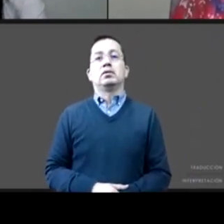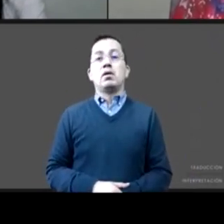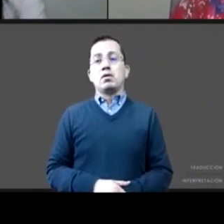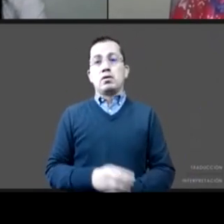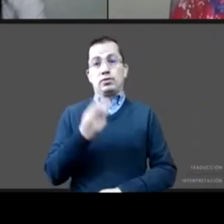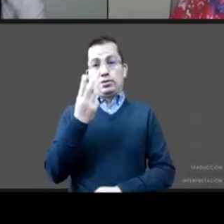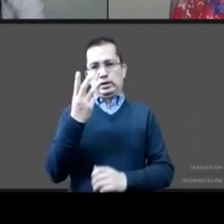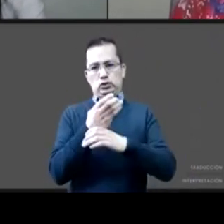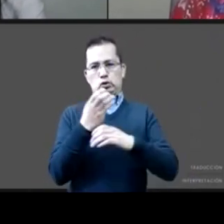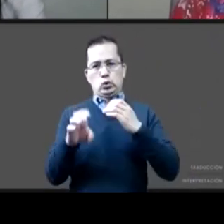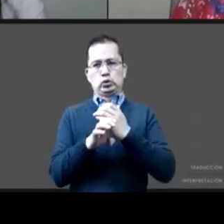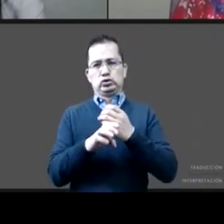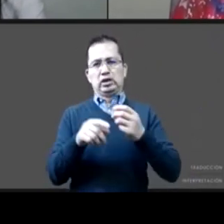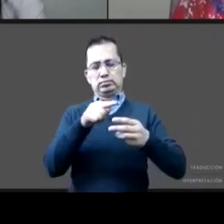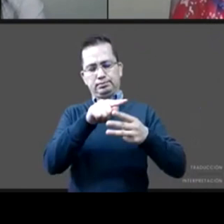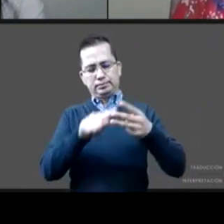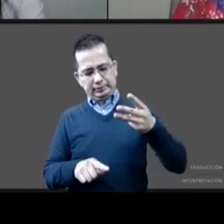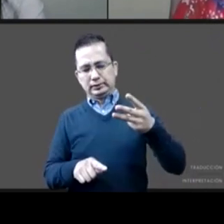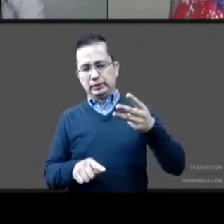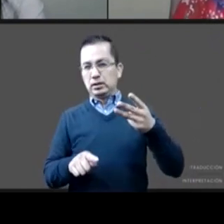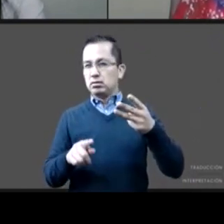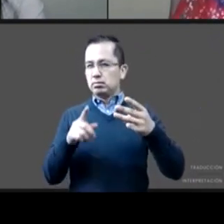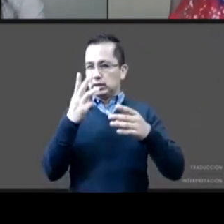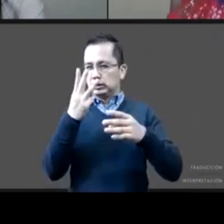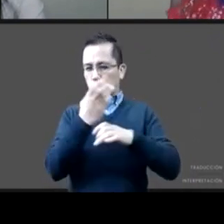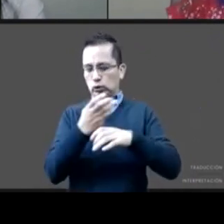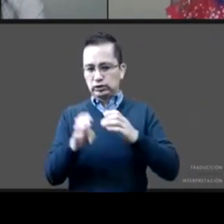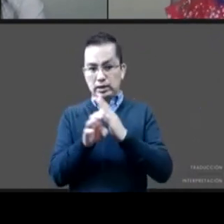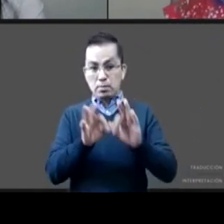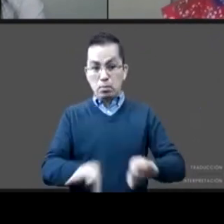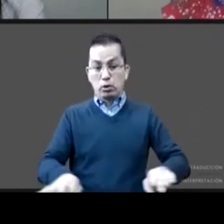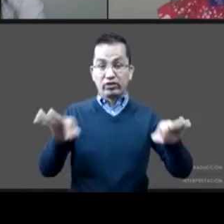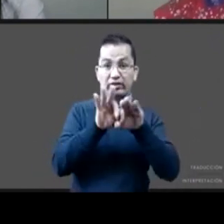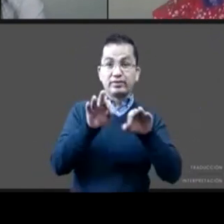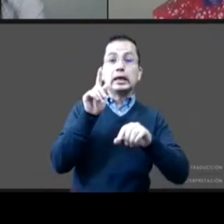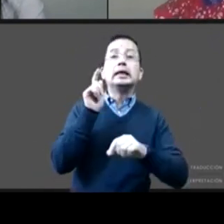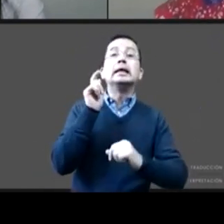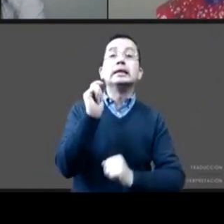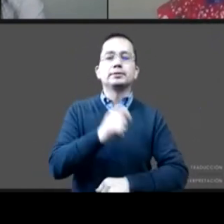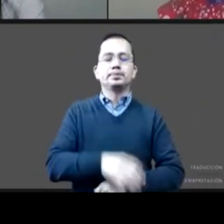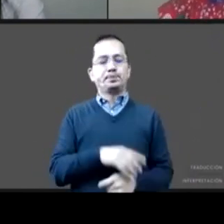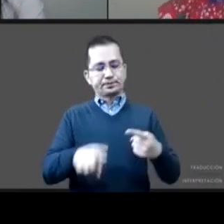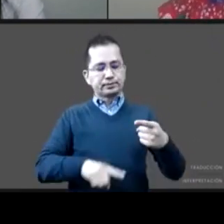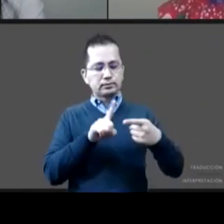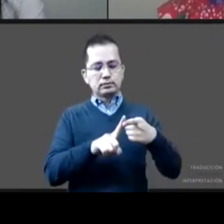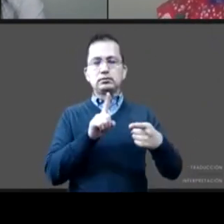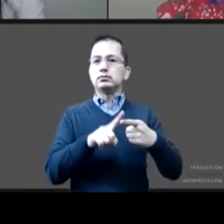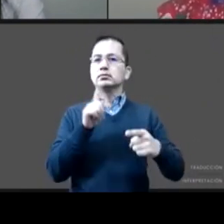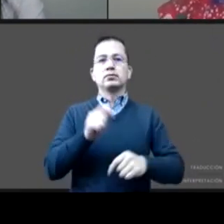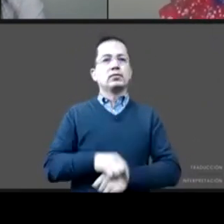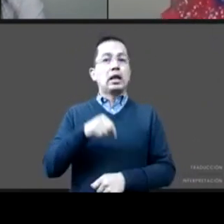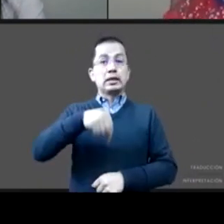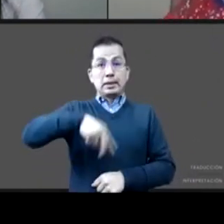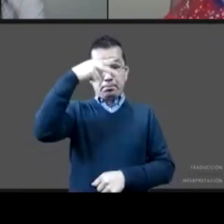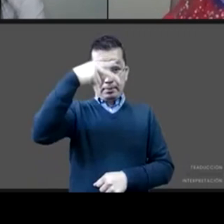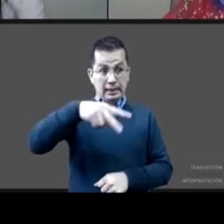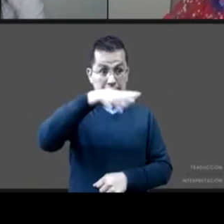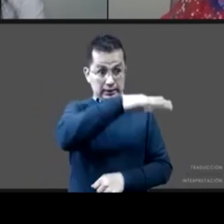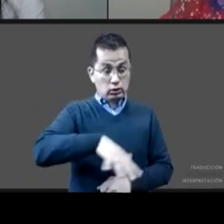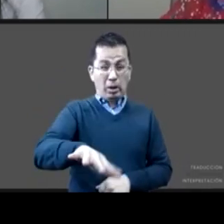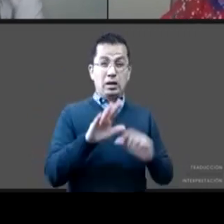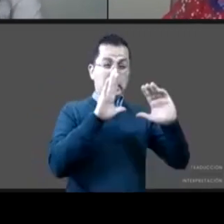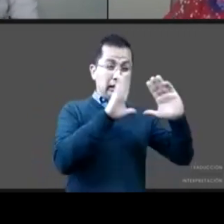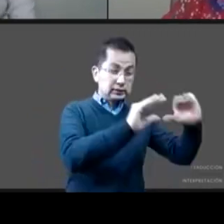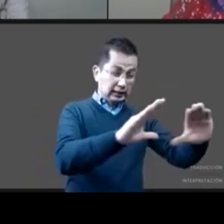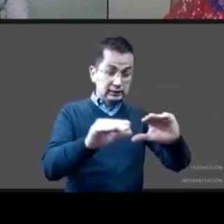claves. Uno es que la alfabetización digital, México ha quedado rezagado, literalmente el mundo del